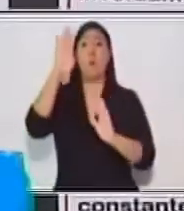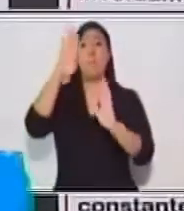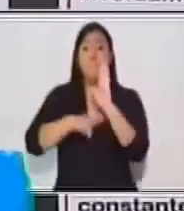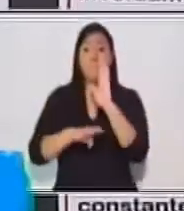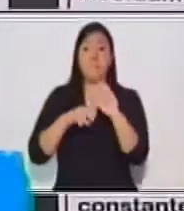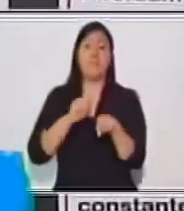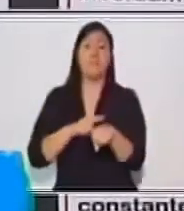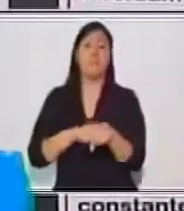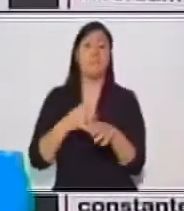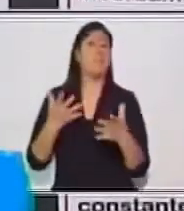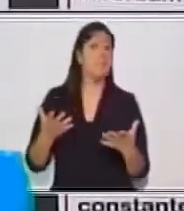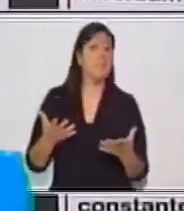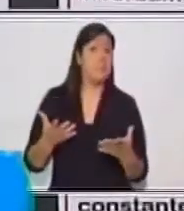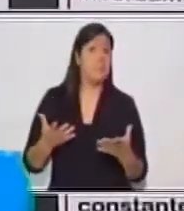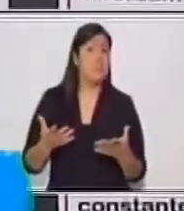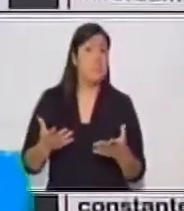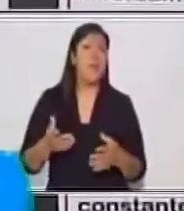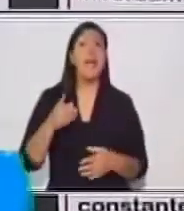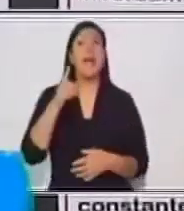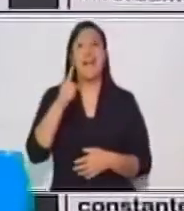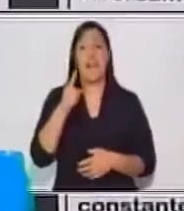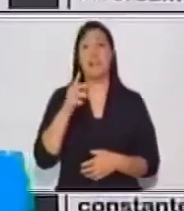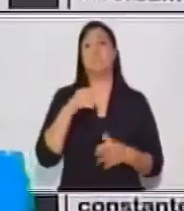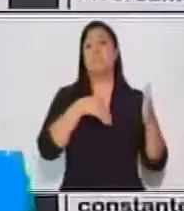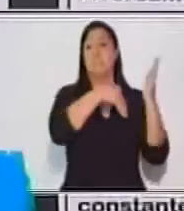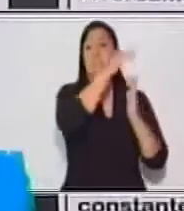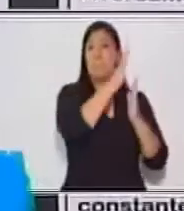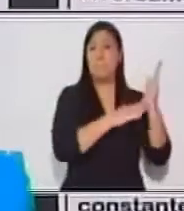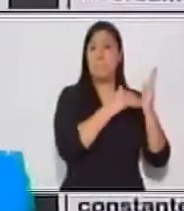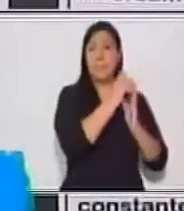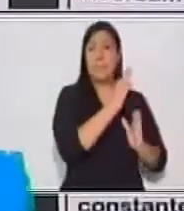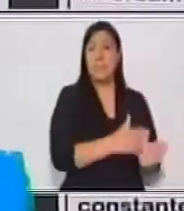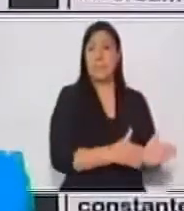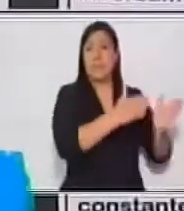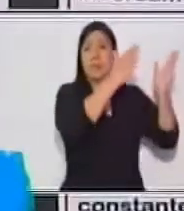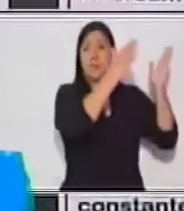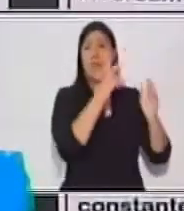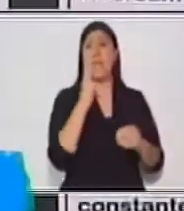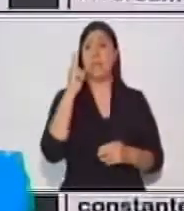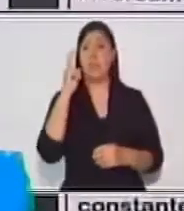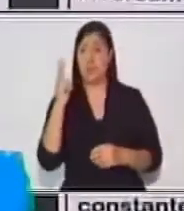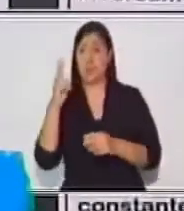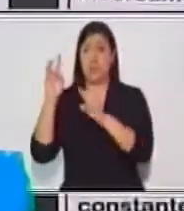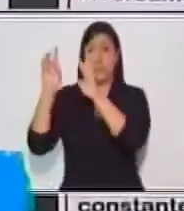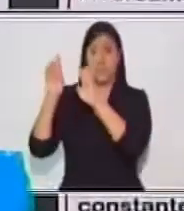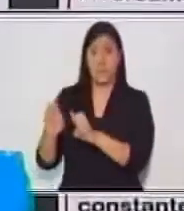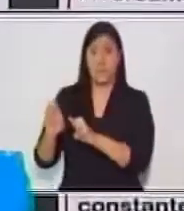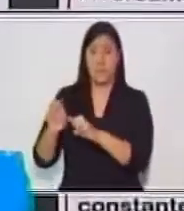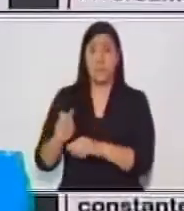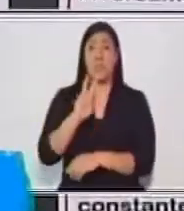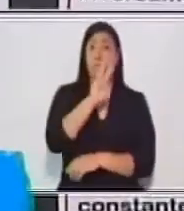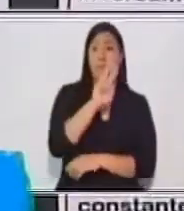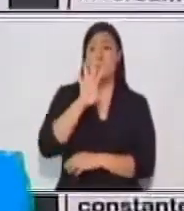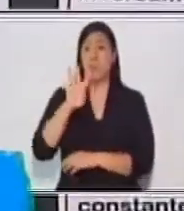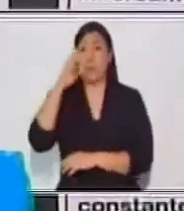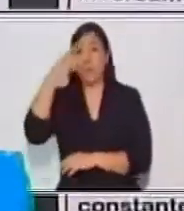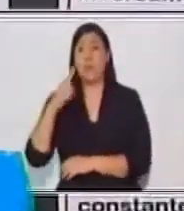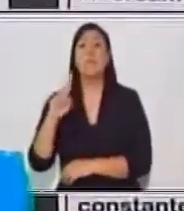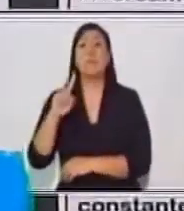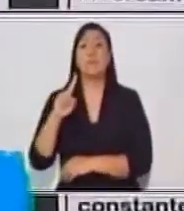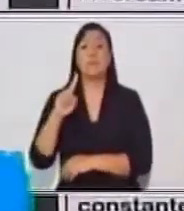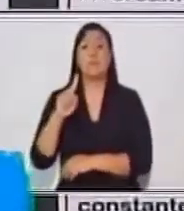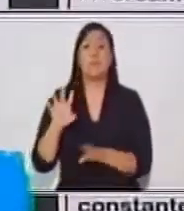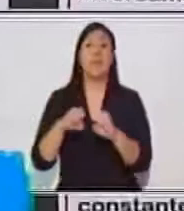a pintar el edificio y decimos que 2 trabajadores lo hacen en 24 días,